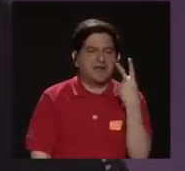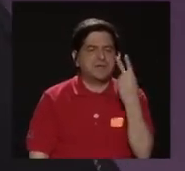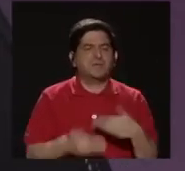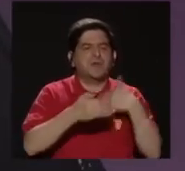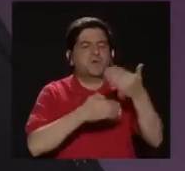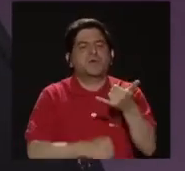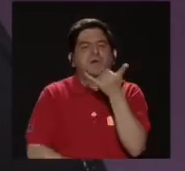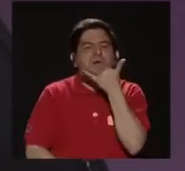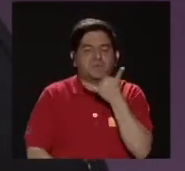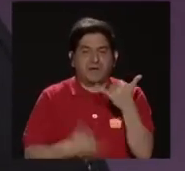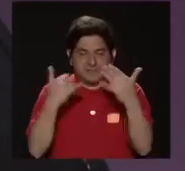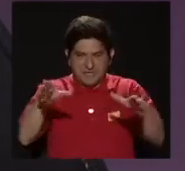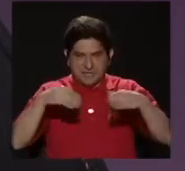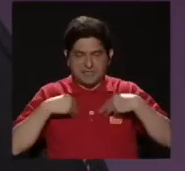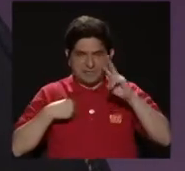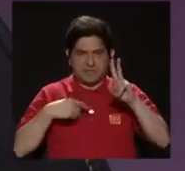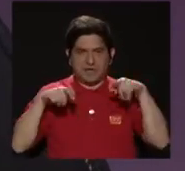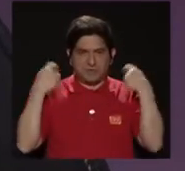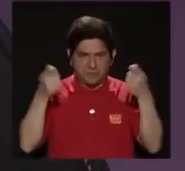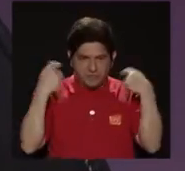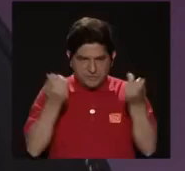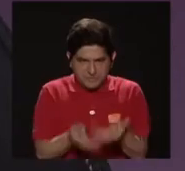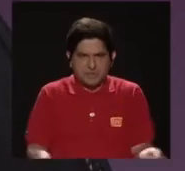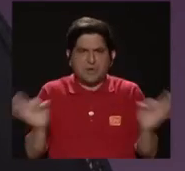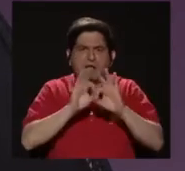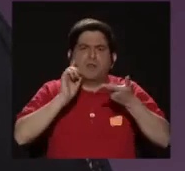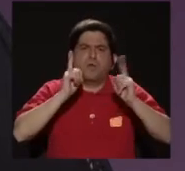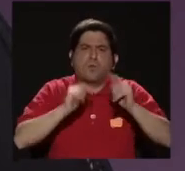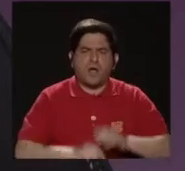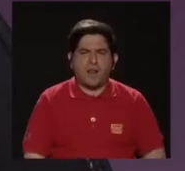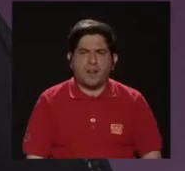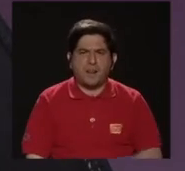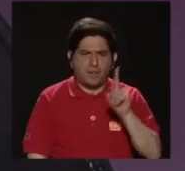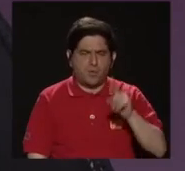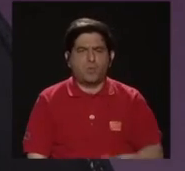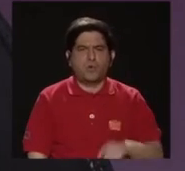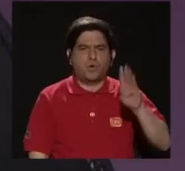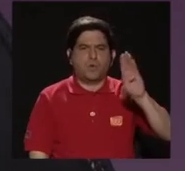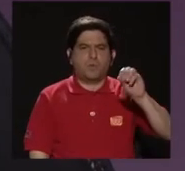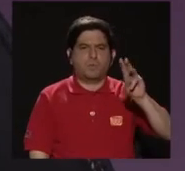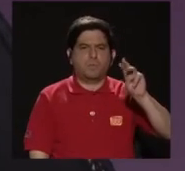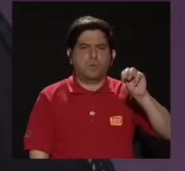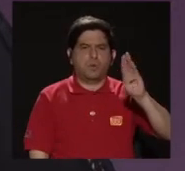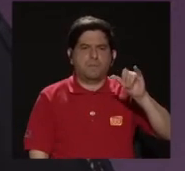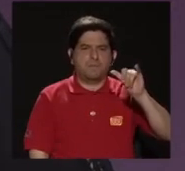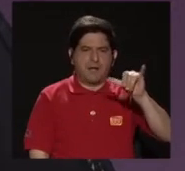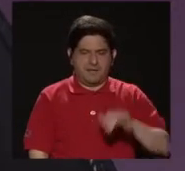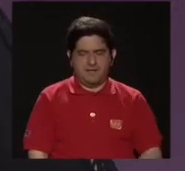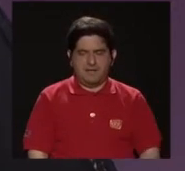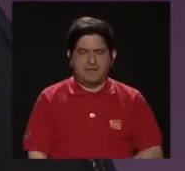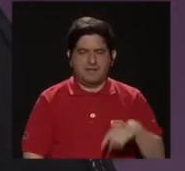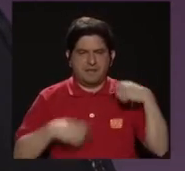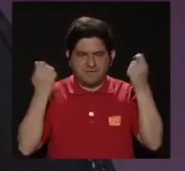pasa. Ya me la han aceptado en 2 festivales importantes. ¿Cuáles? Uno en Bombay, el Festival de Cine de Bombay, y uno